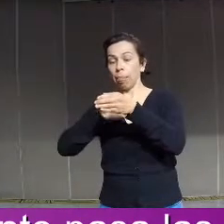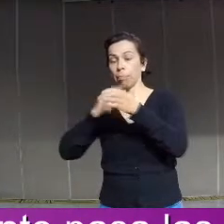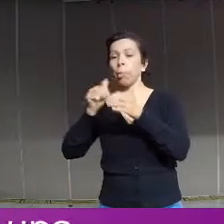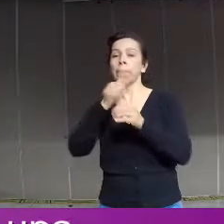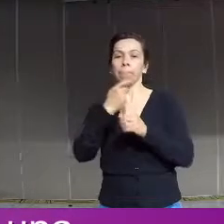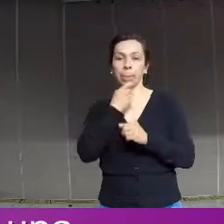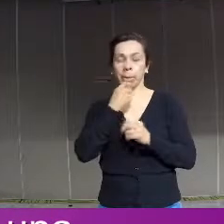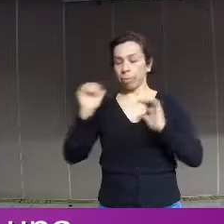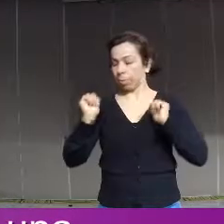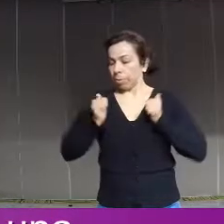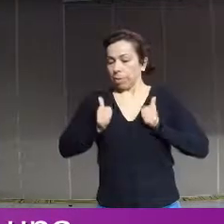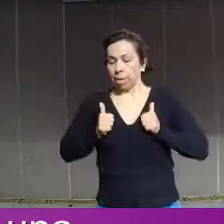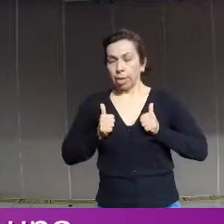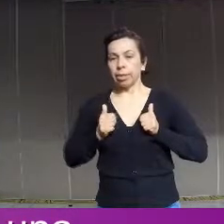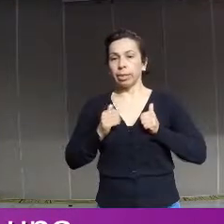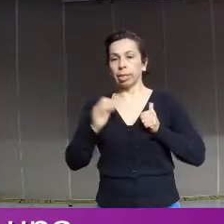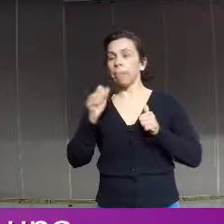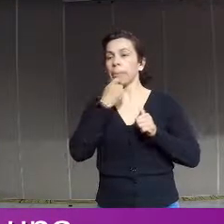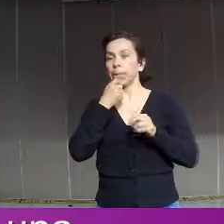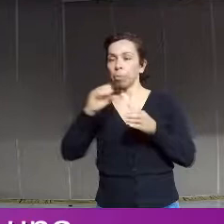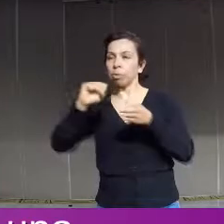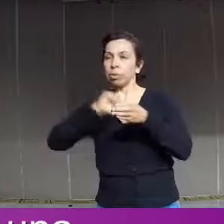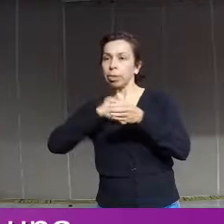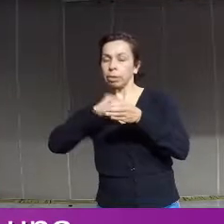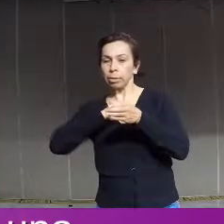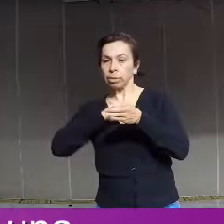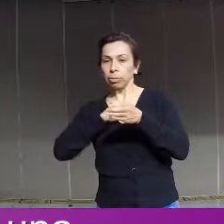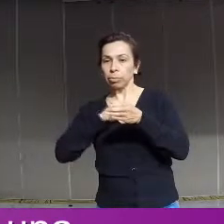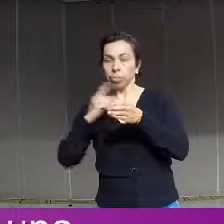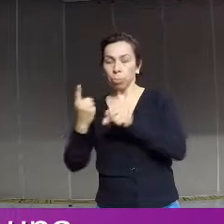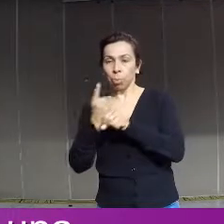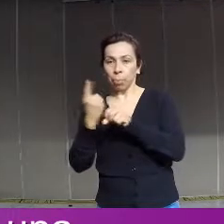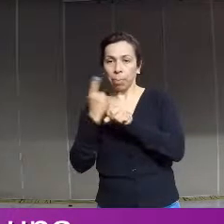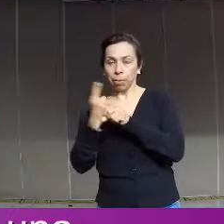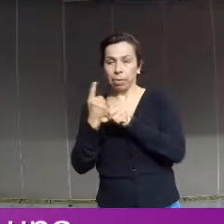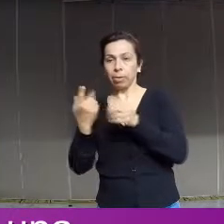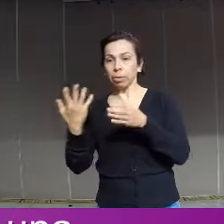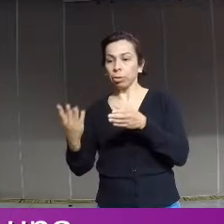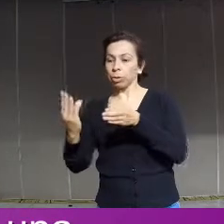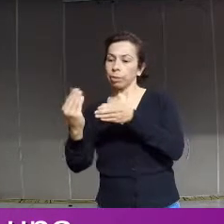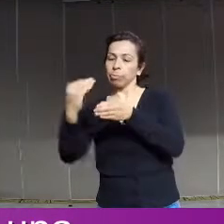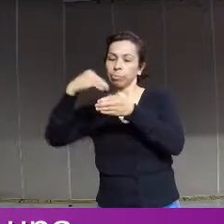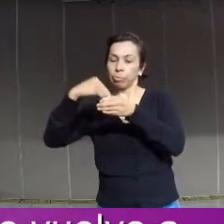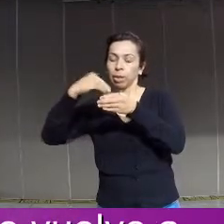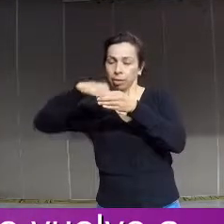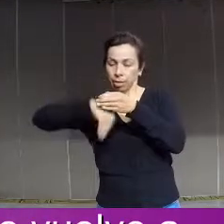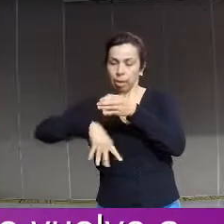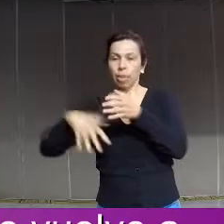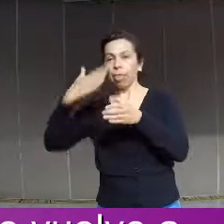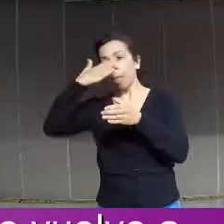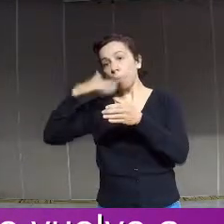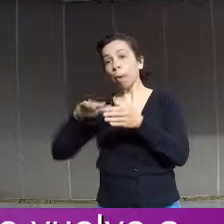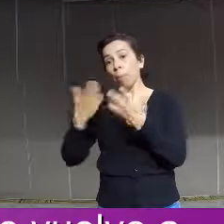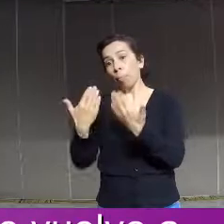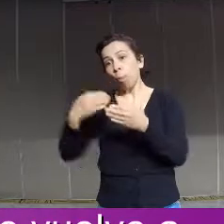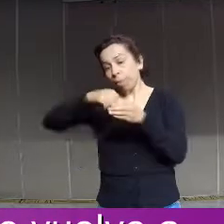postura o cuando un reflejo de tos no es efectivo, no significa que no se aspire después.